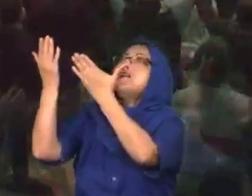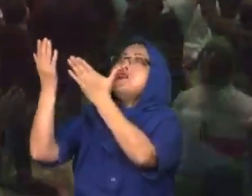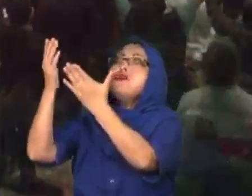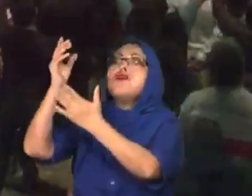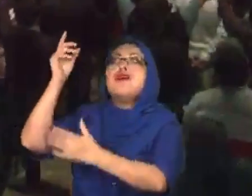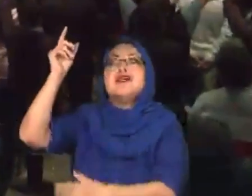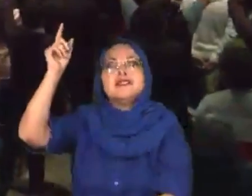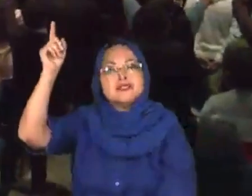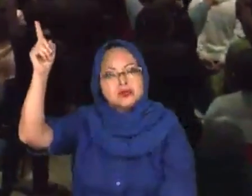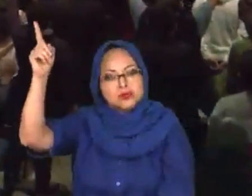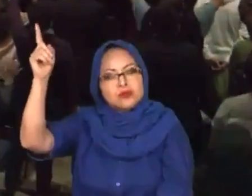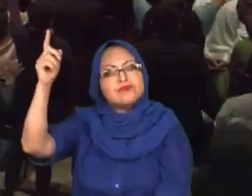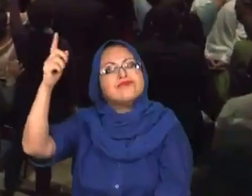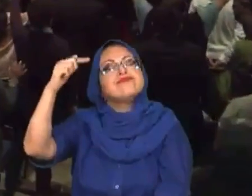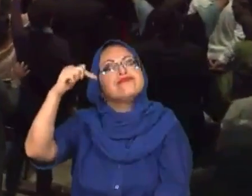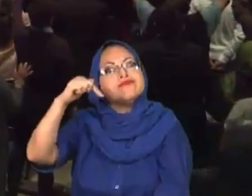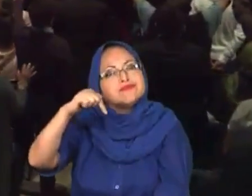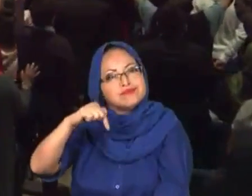exaltado